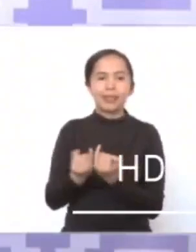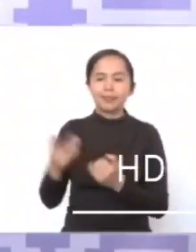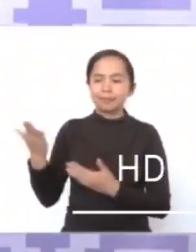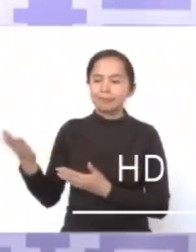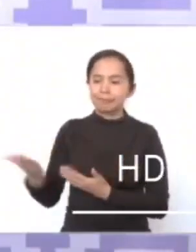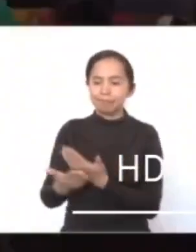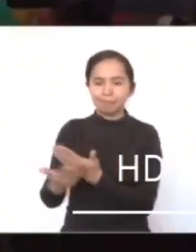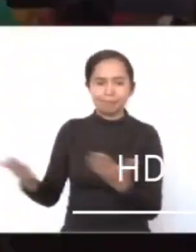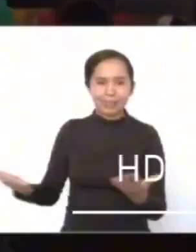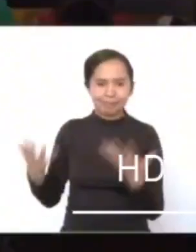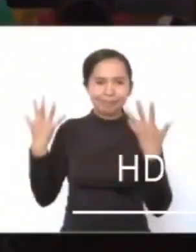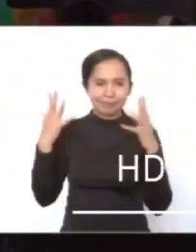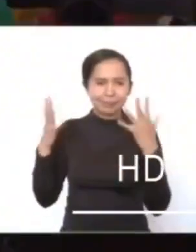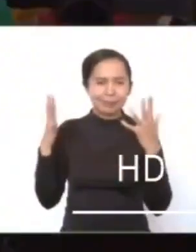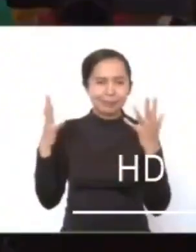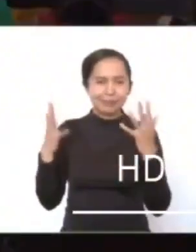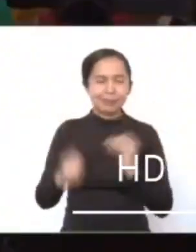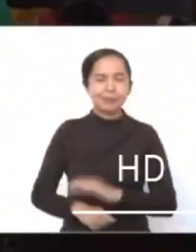por favor.